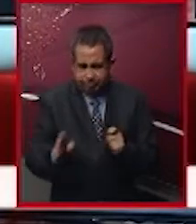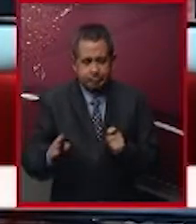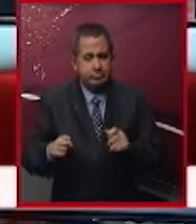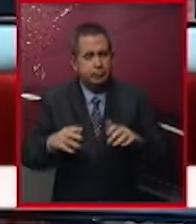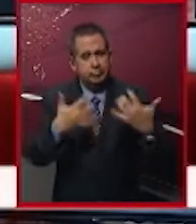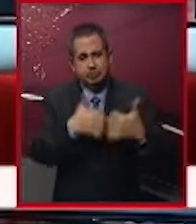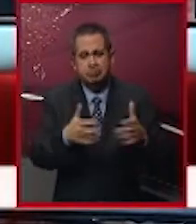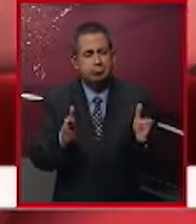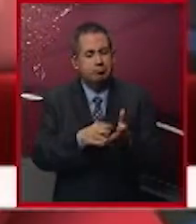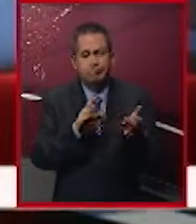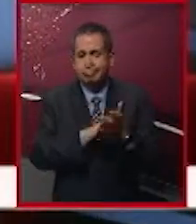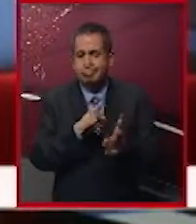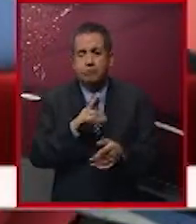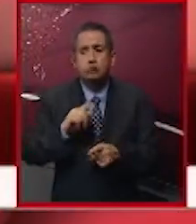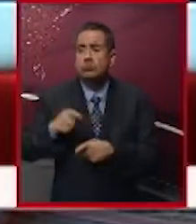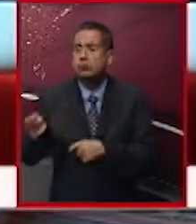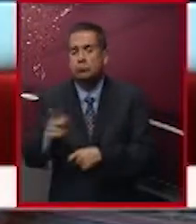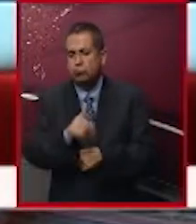MIPYME en México.